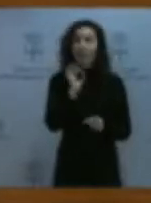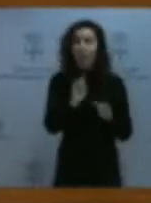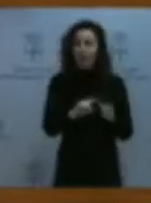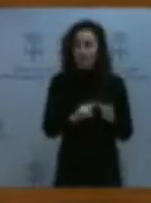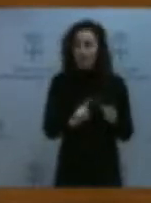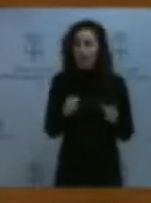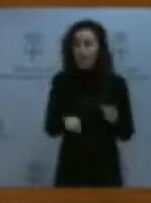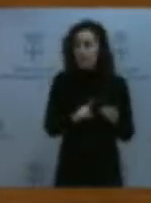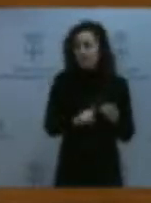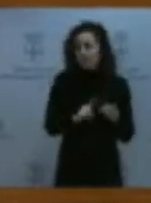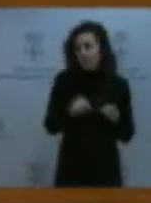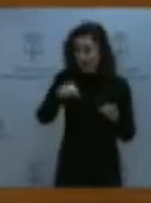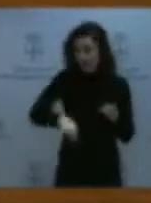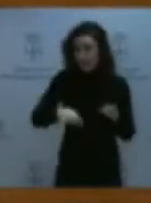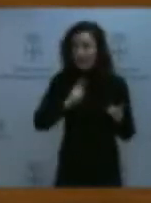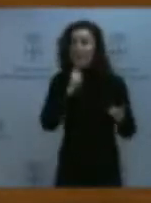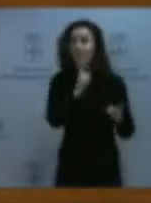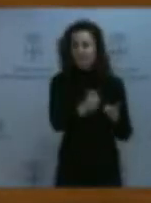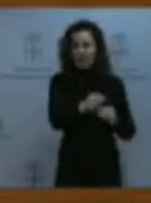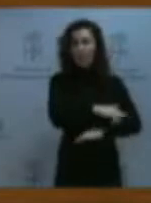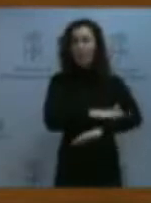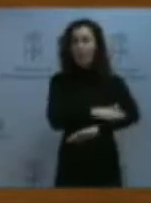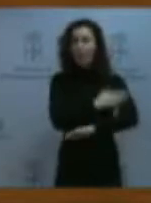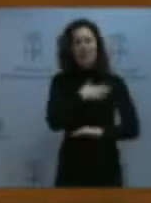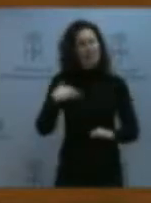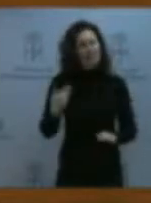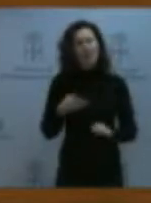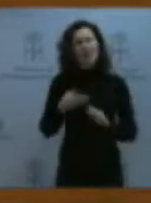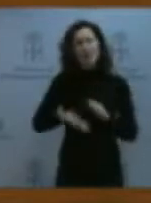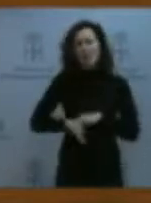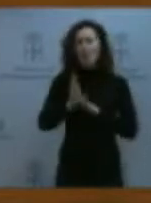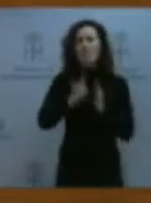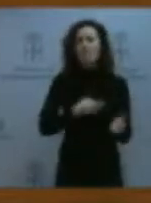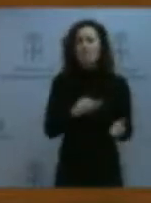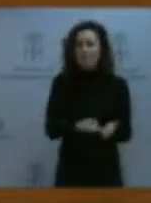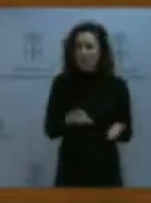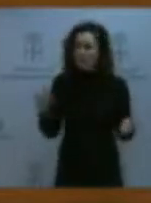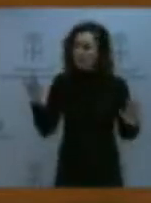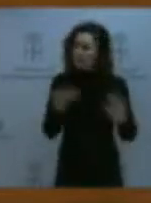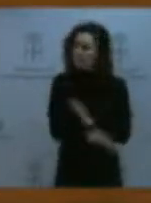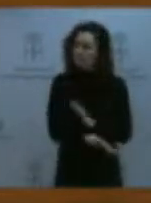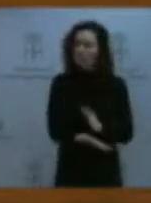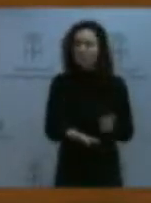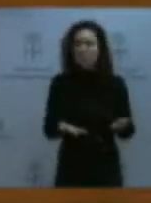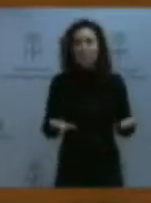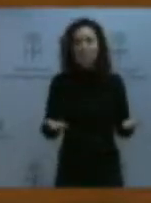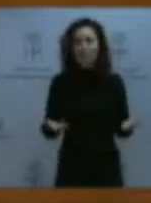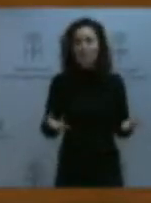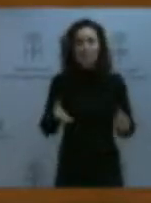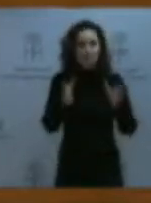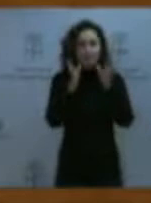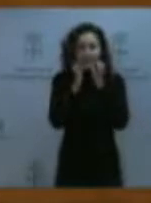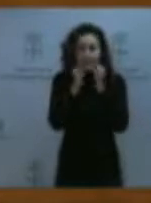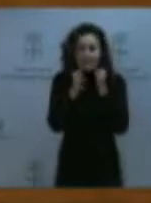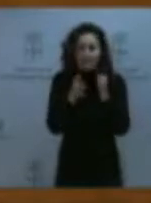Gobierno pretende seguir adelante con un plan que es absolutamente una barbaridad. Me gustaría resaltar una